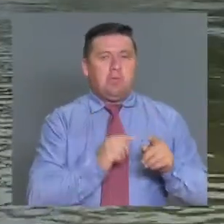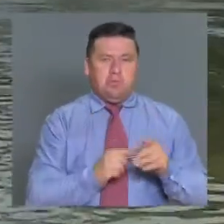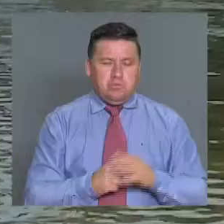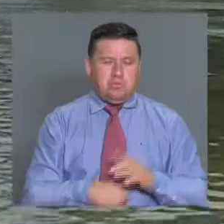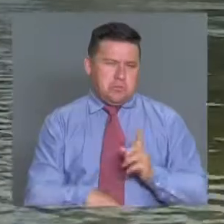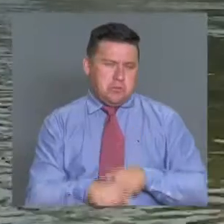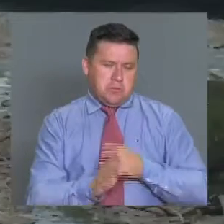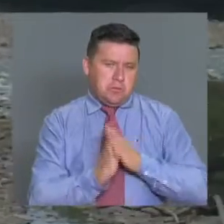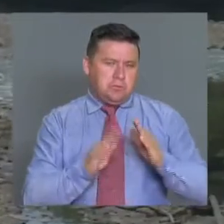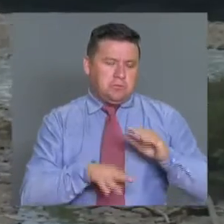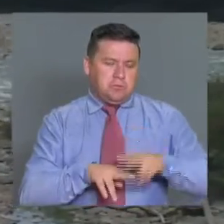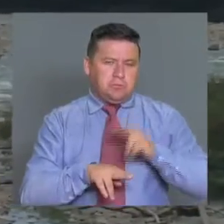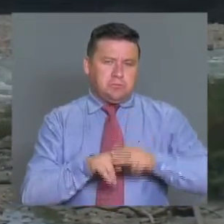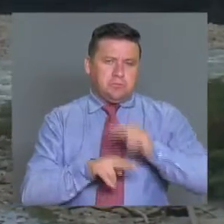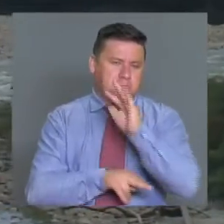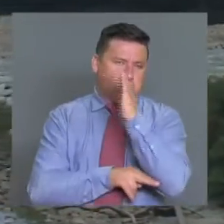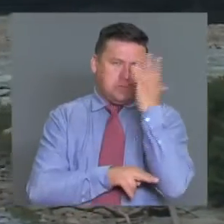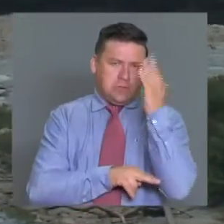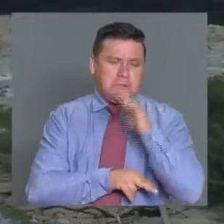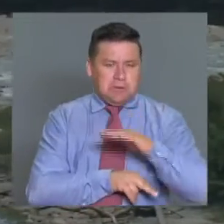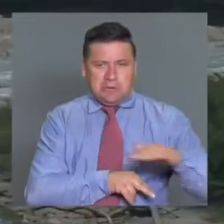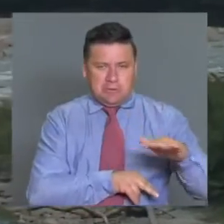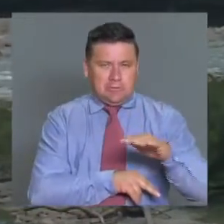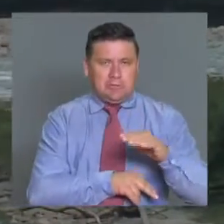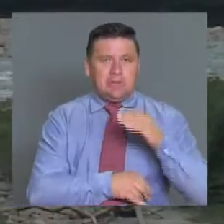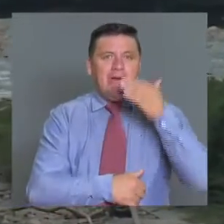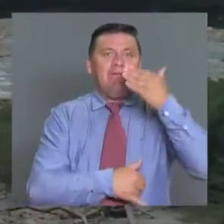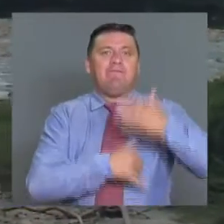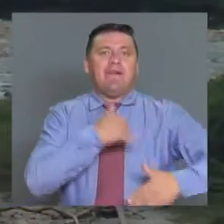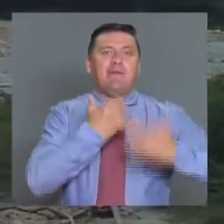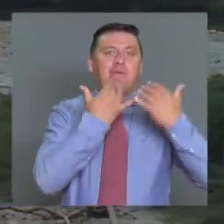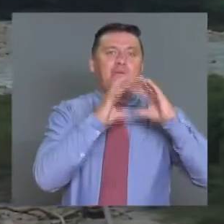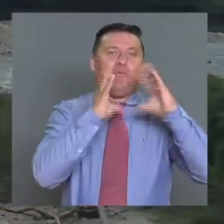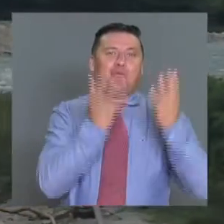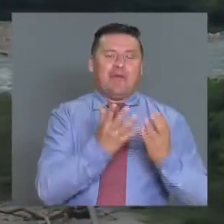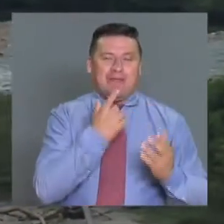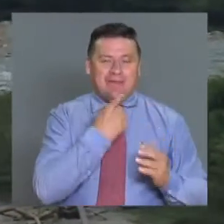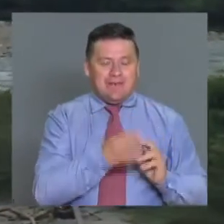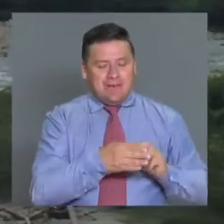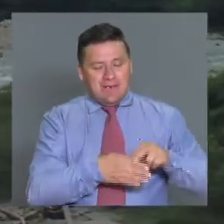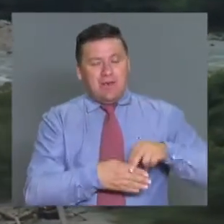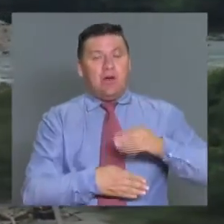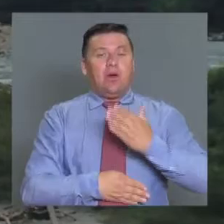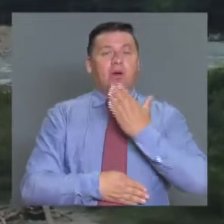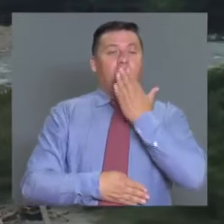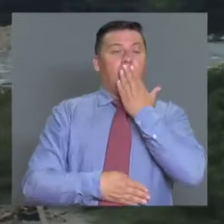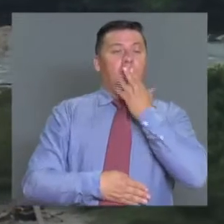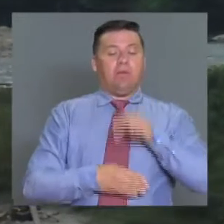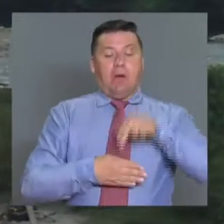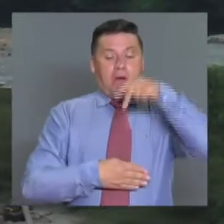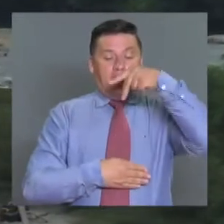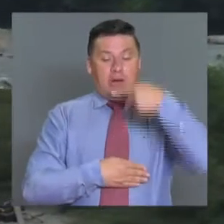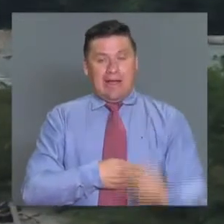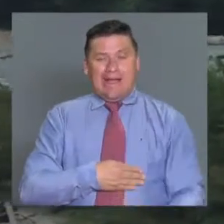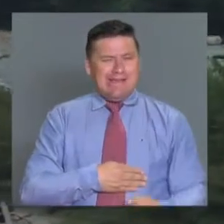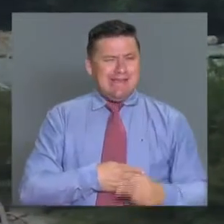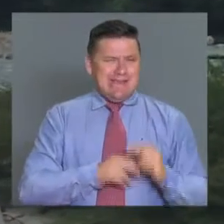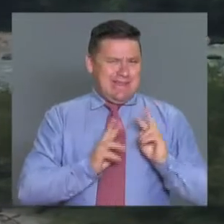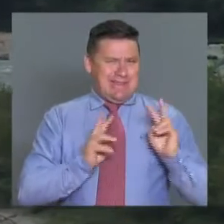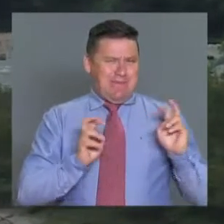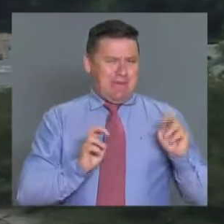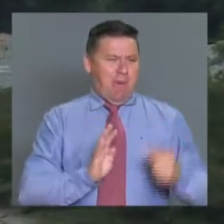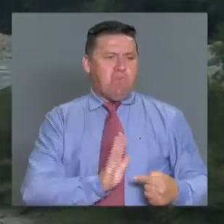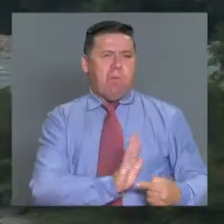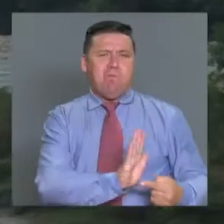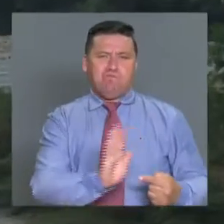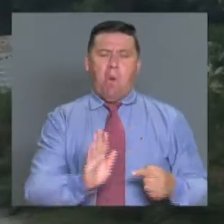momentos de la naturaleza privilegiadas como es el fin del mundo el salto del indio momentos de la naturaleza que los